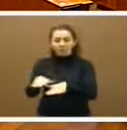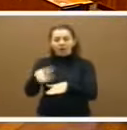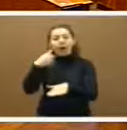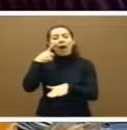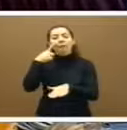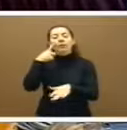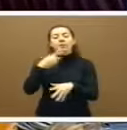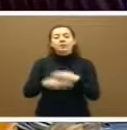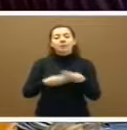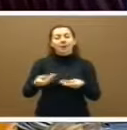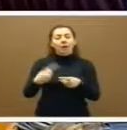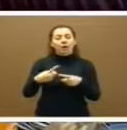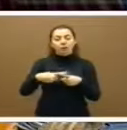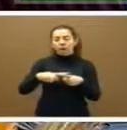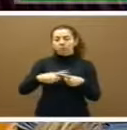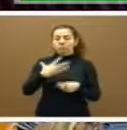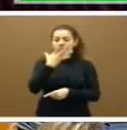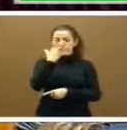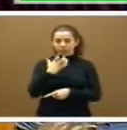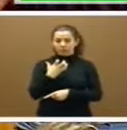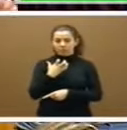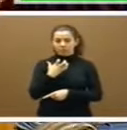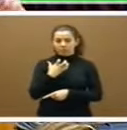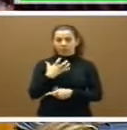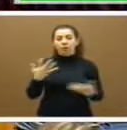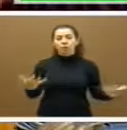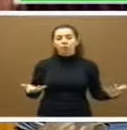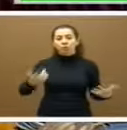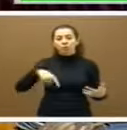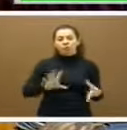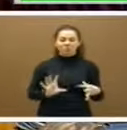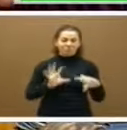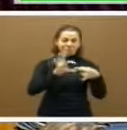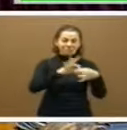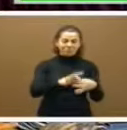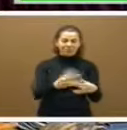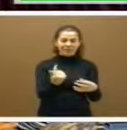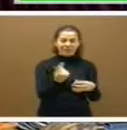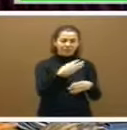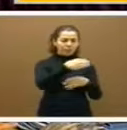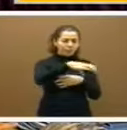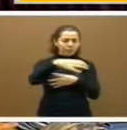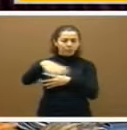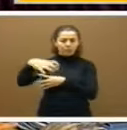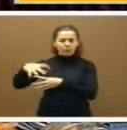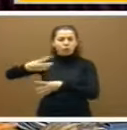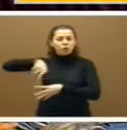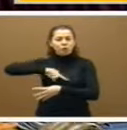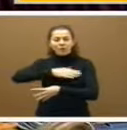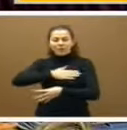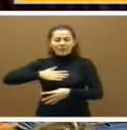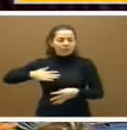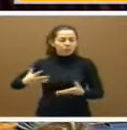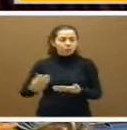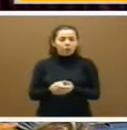ejecución del presupuesto. Por lo tanto, nos gusta que las posibles vinculaciones que hay entre las partidas y los objetivos que se asignan a los presupuestos sea lo más fiel